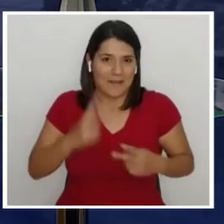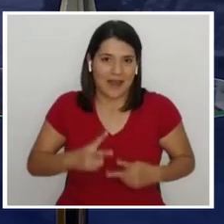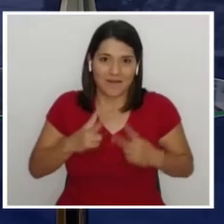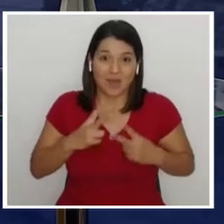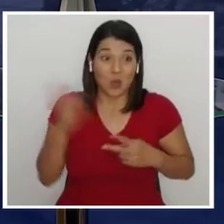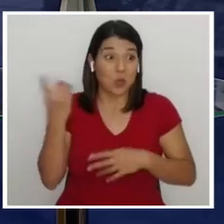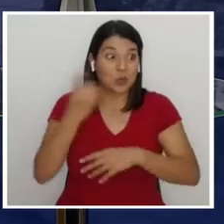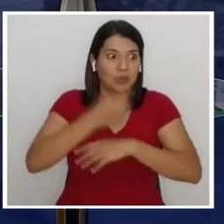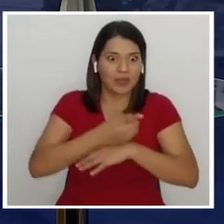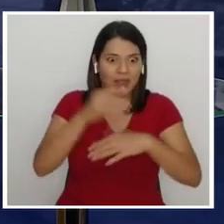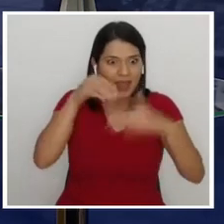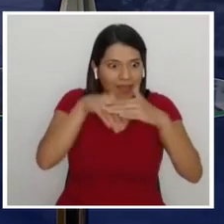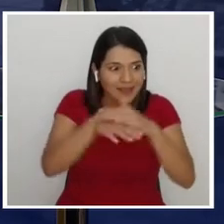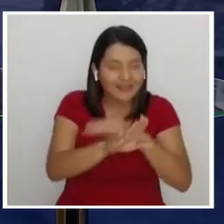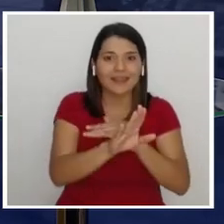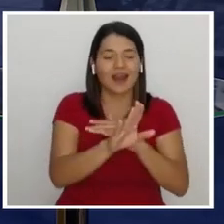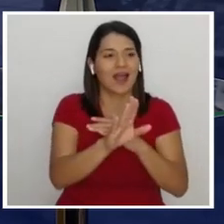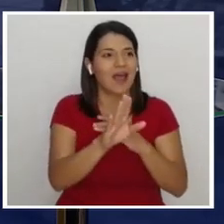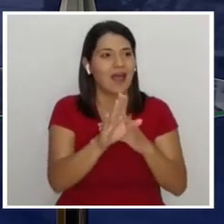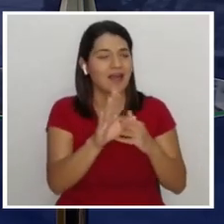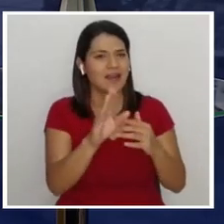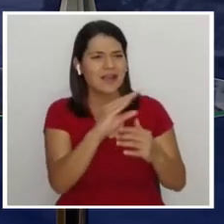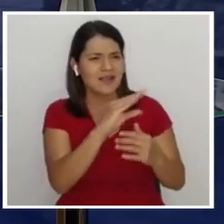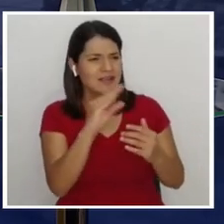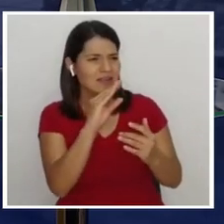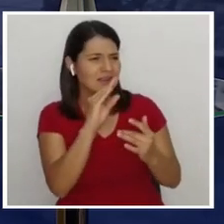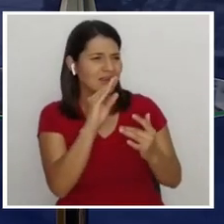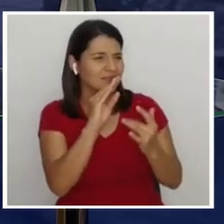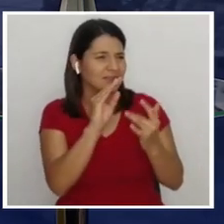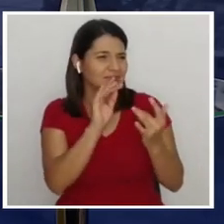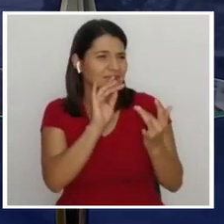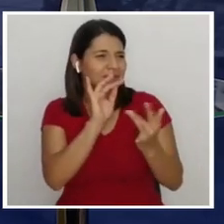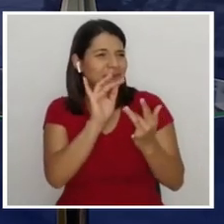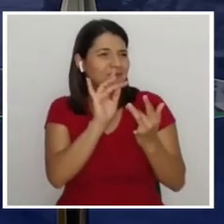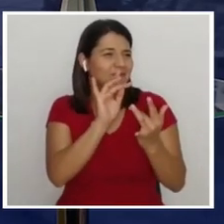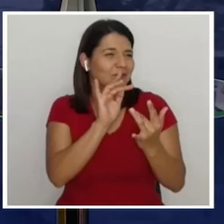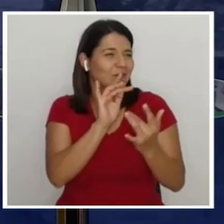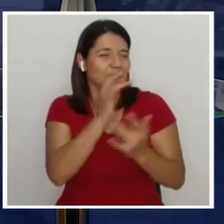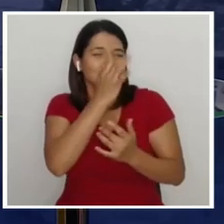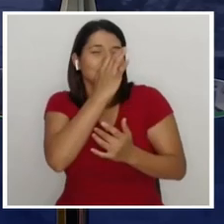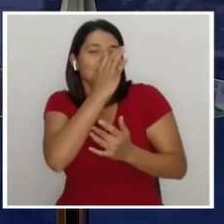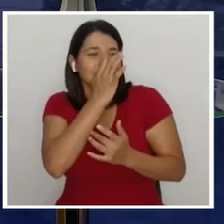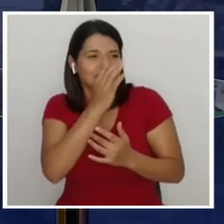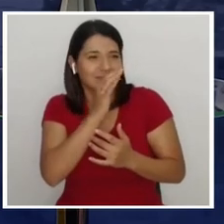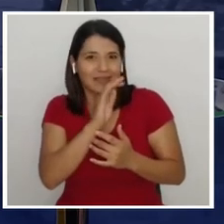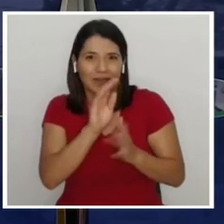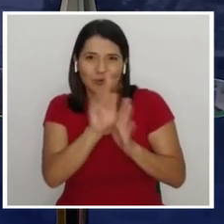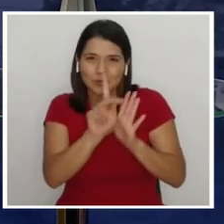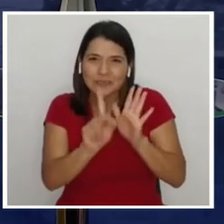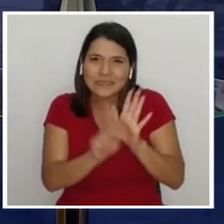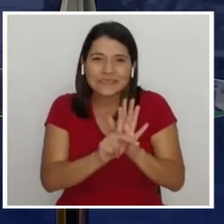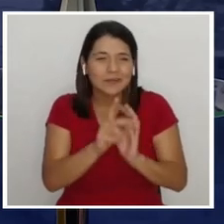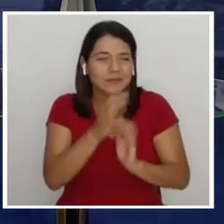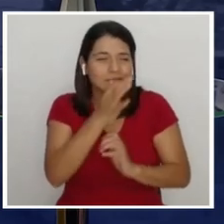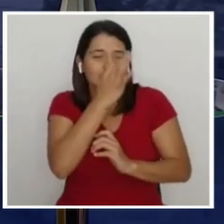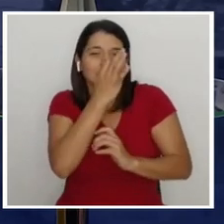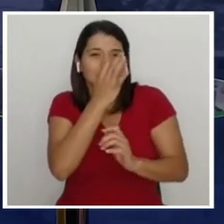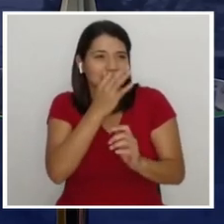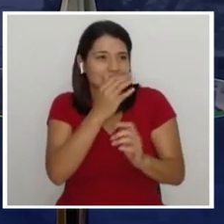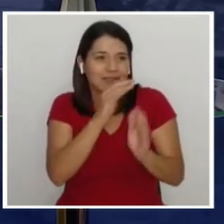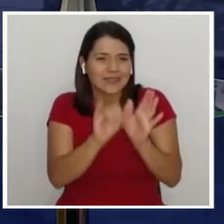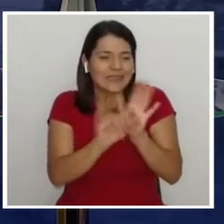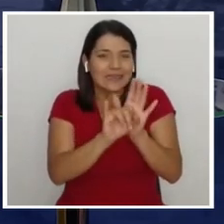y enamorarse de la esencia de la institución, enamorarse de sus principios, de todo lo que se hace por el bien del